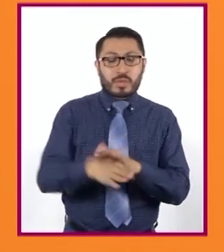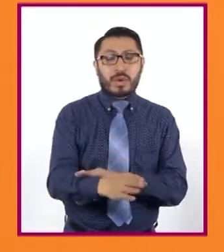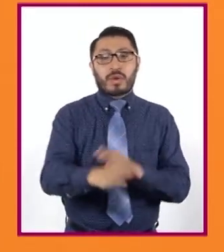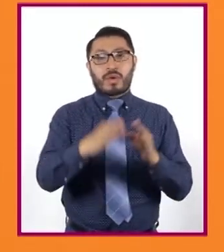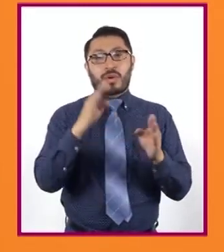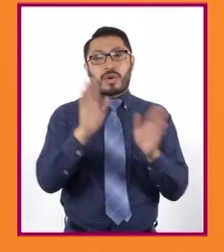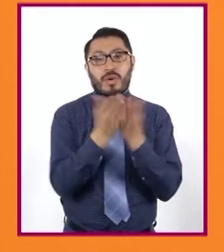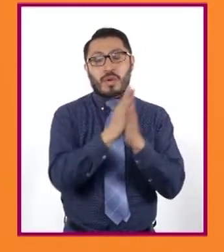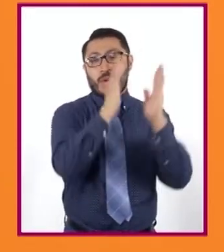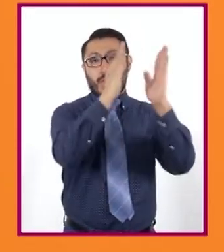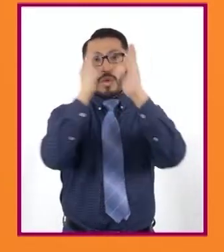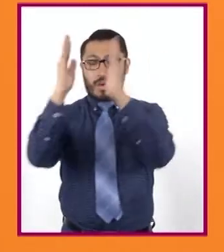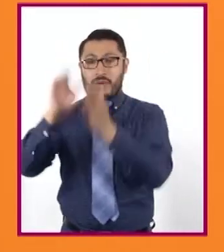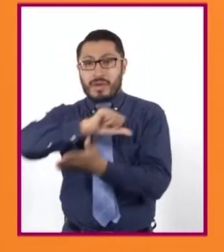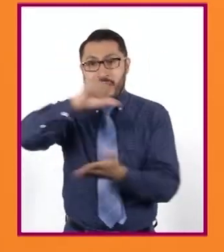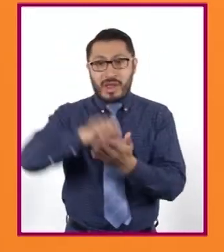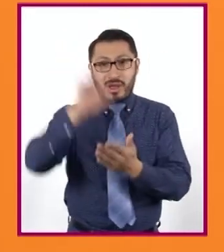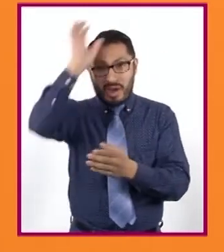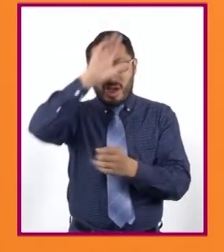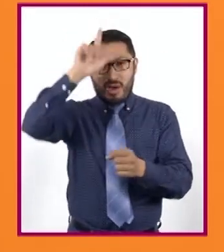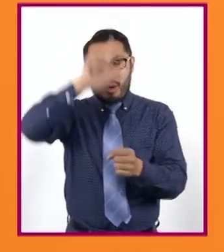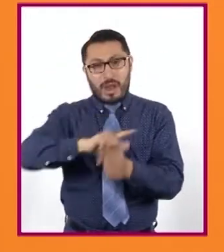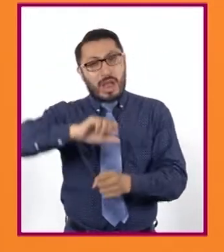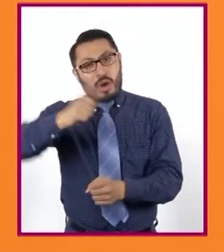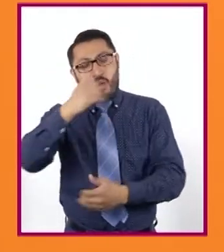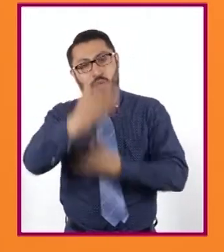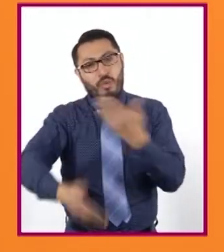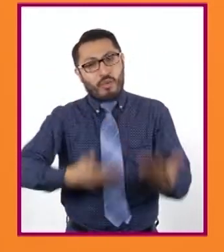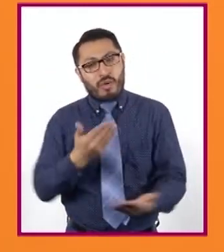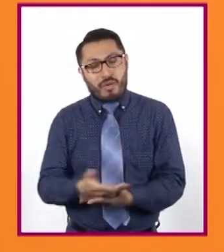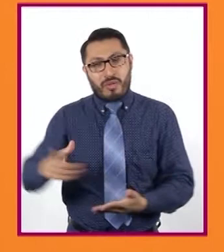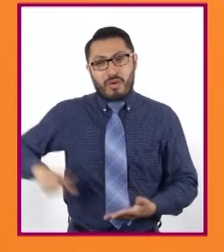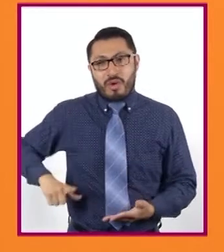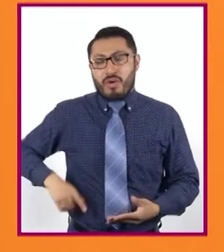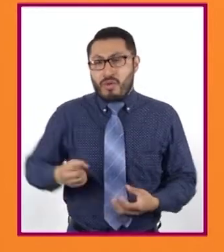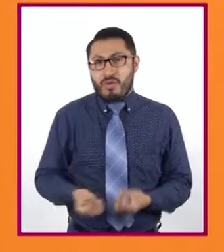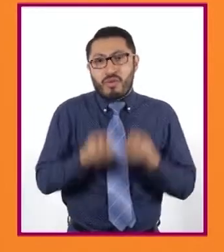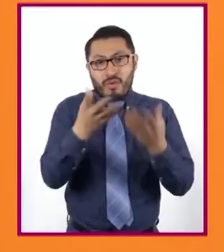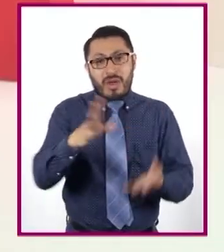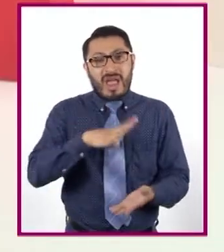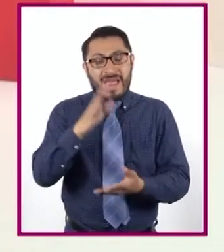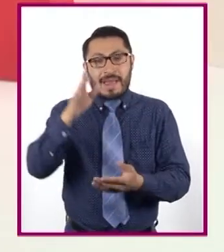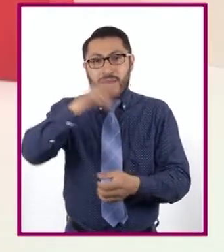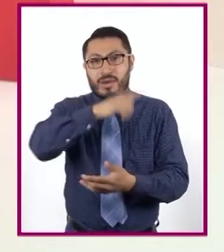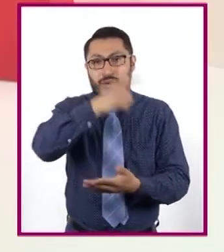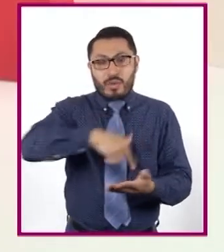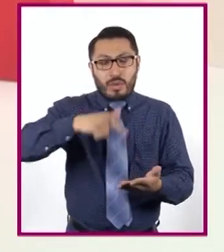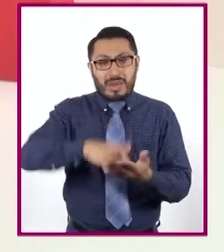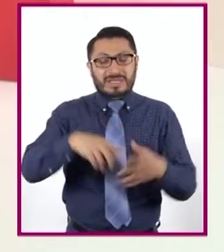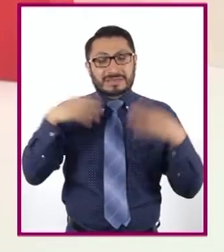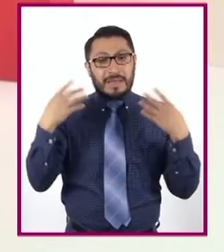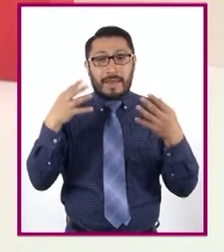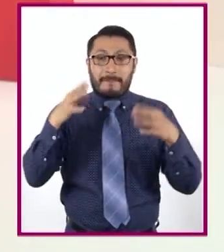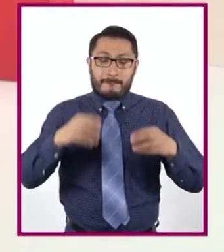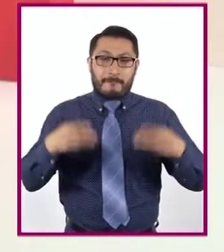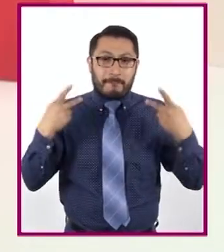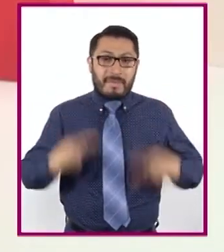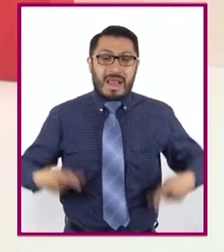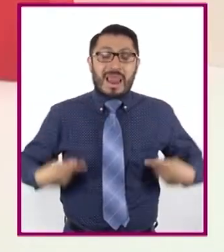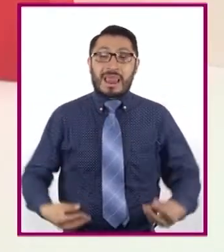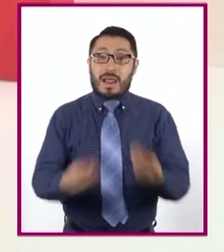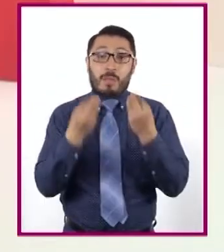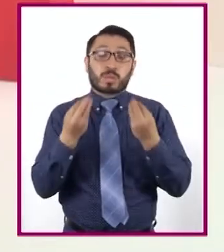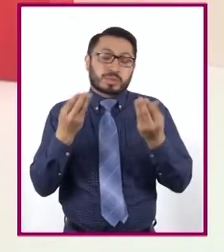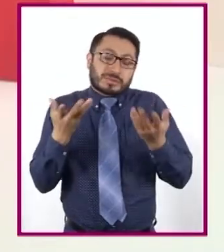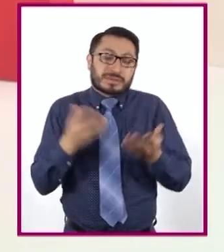cultura y otros servicios que ofrece el gobierno se concentran en las zonas más pobladas. Cada vez me